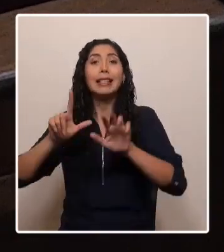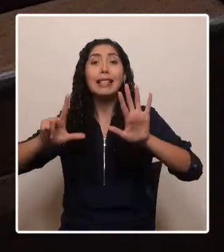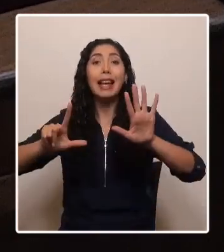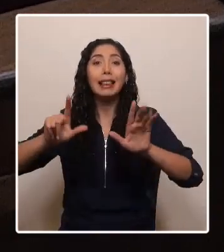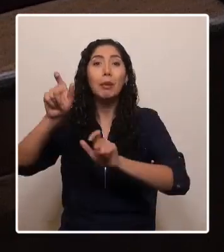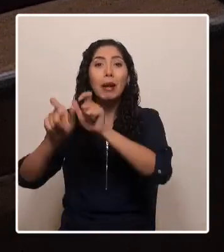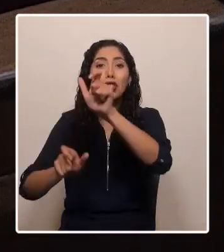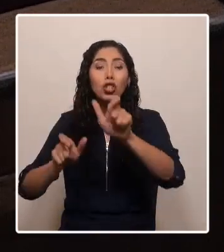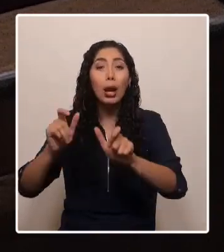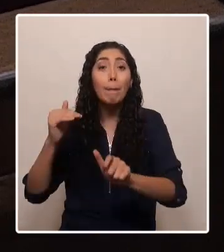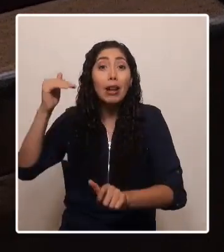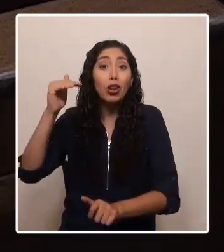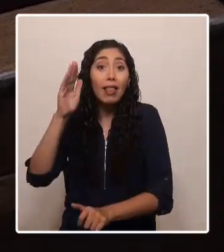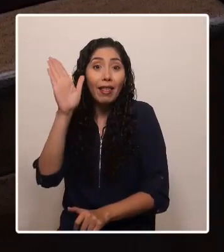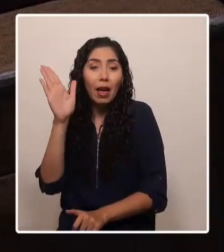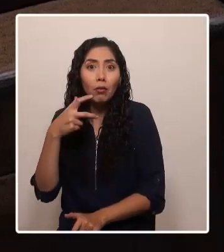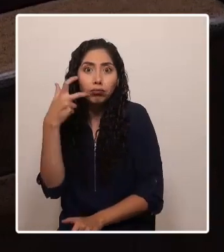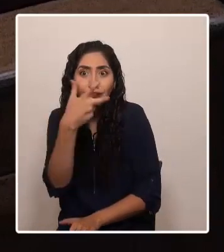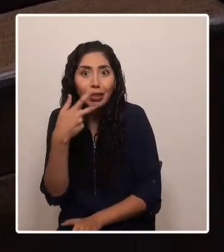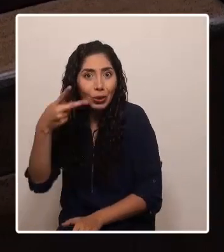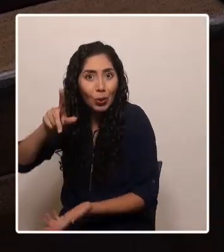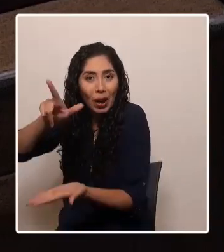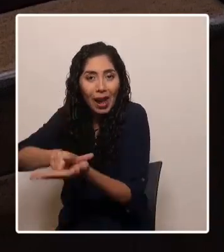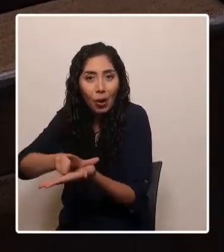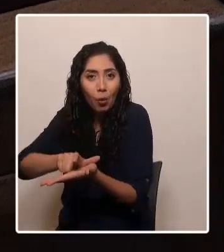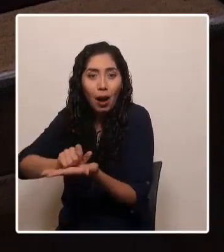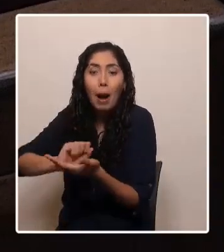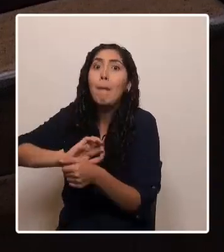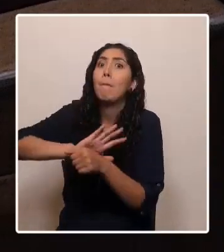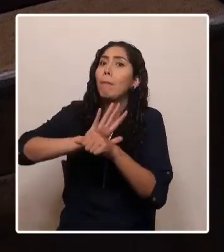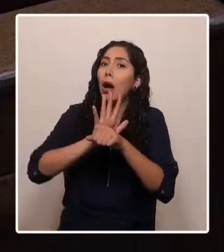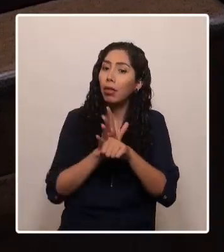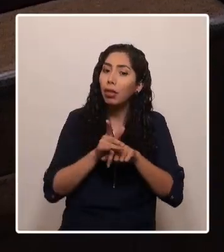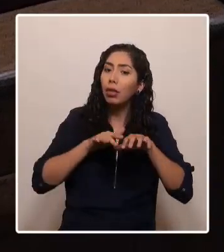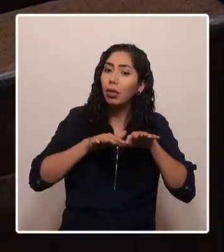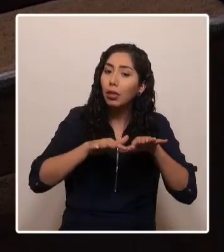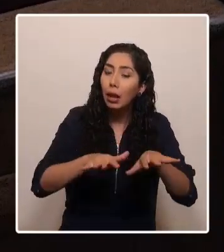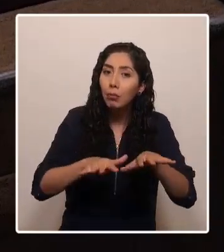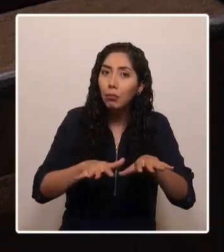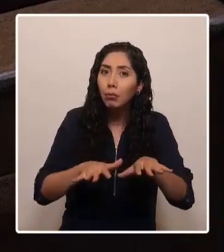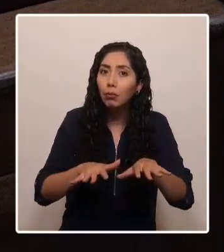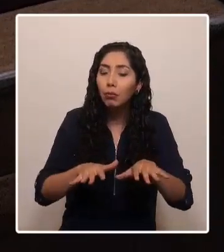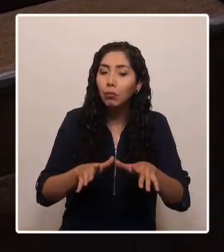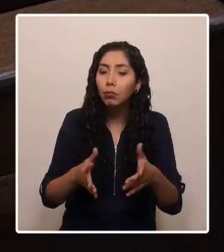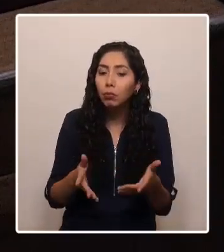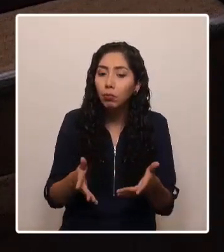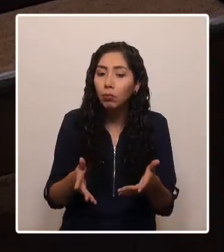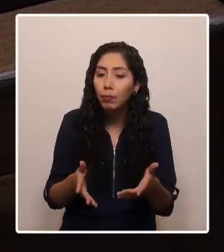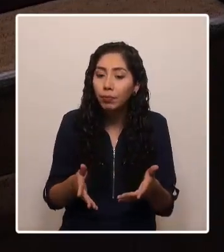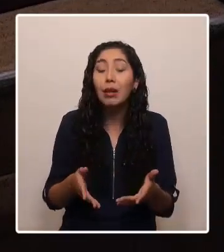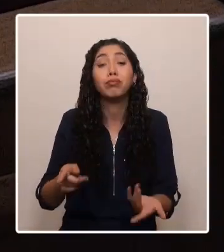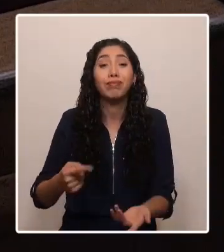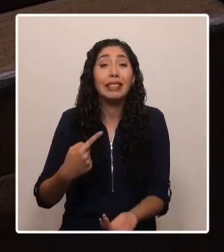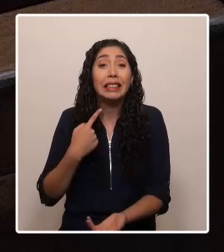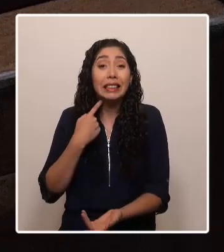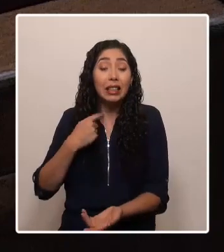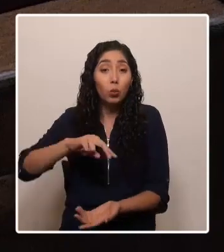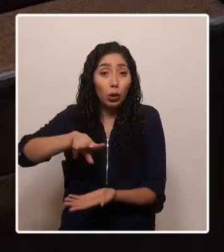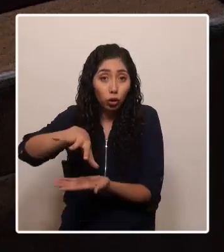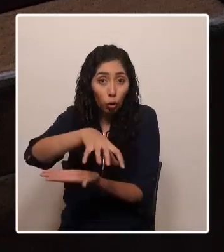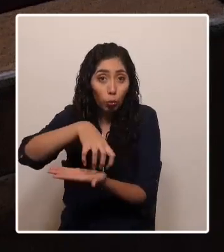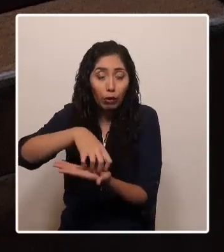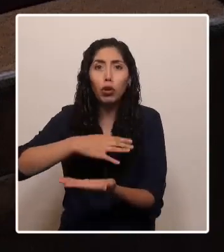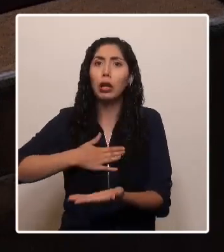La pandemia nos ha llevado a 3 de nuestros hablantes tesoros humanos vivos y es crítico para nuestro pueblo. Queremos seguir aportando,